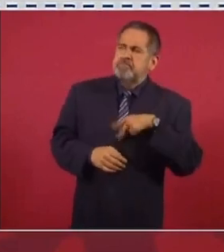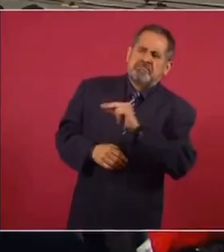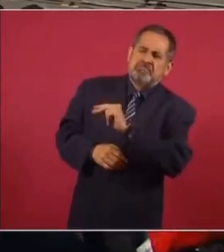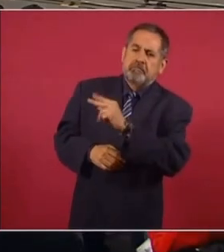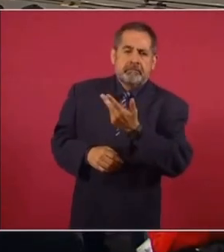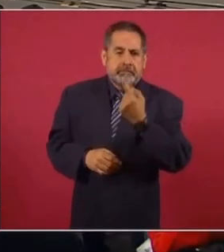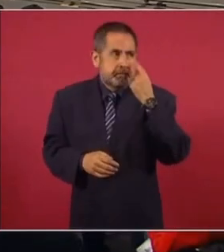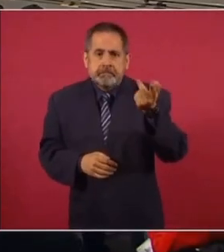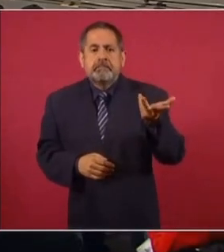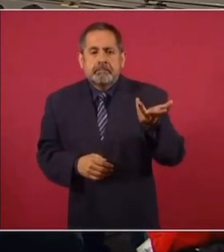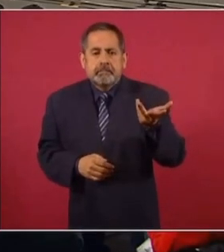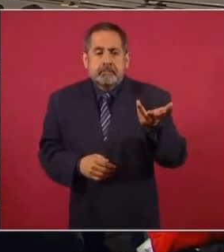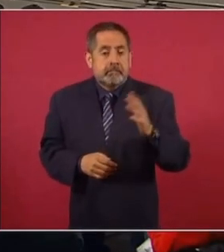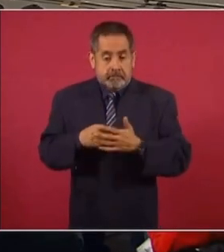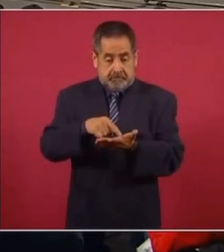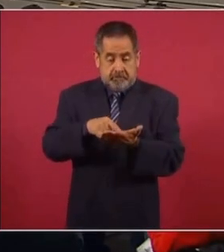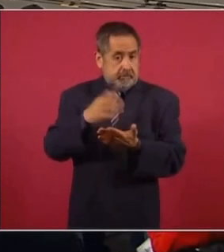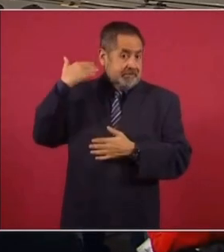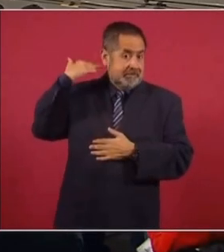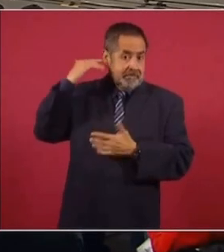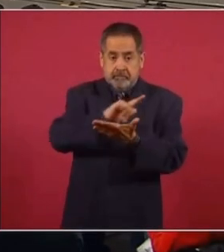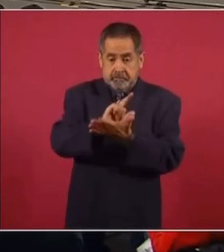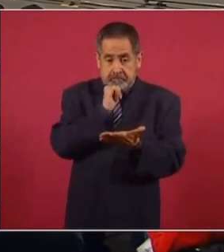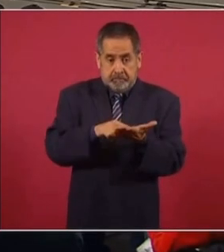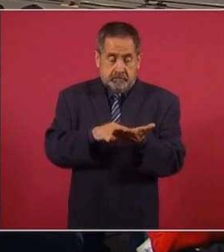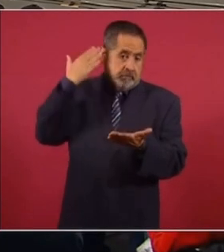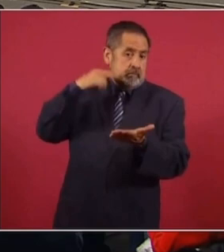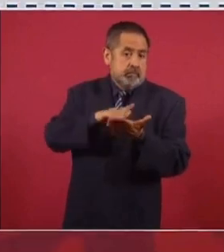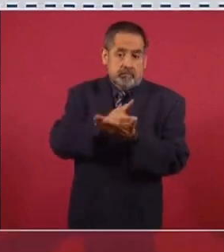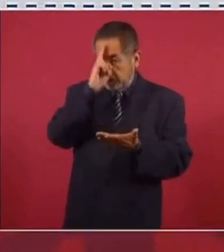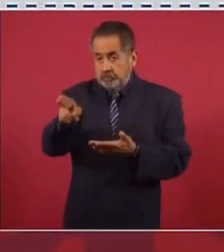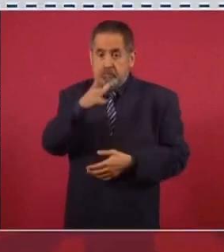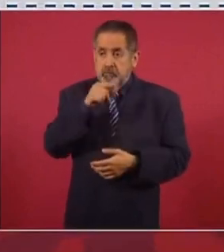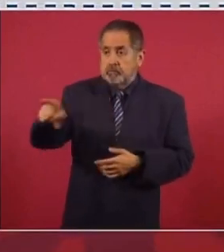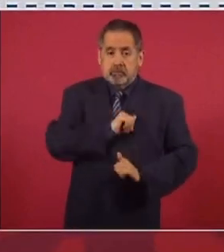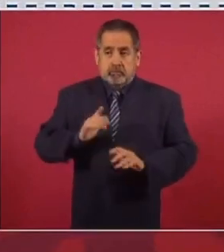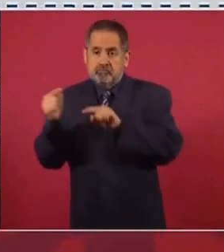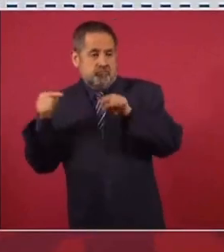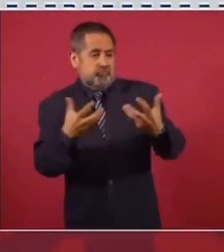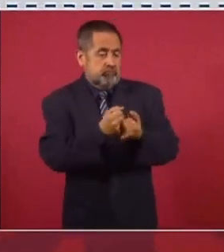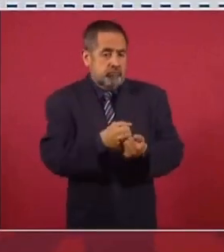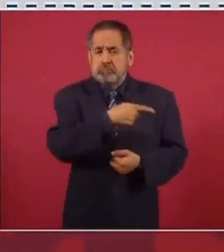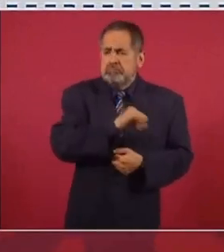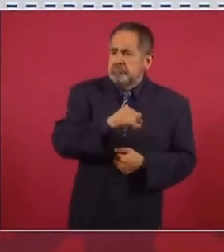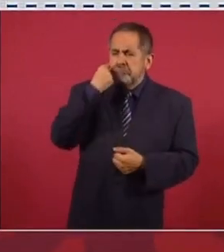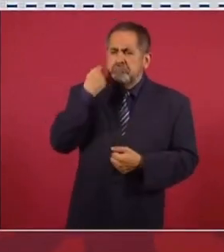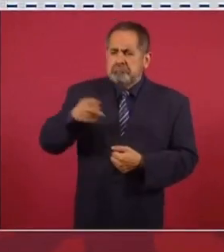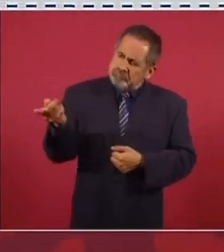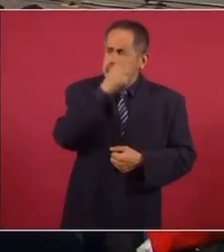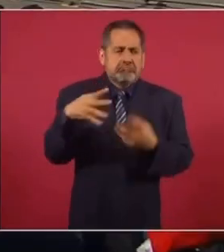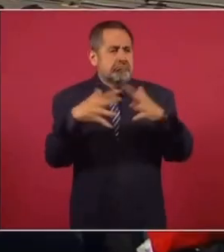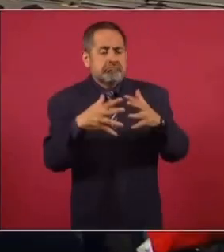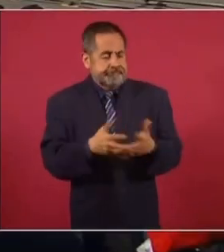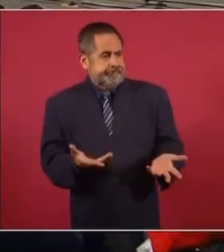ellos, sin fundamento constitucional, porque estaba prohibido por la Constitución, hacían esto.